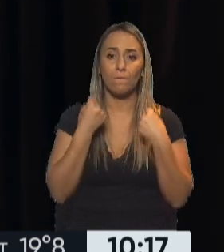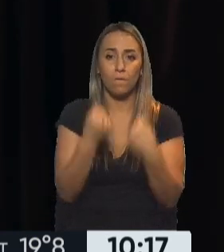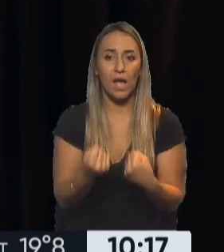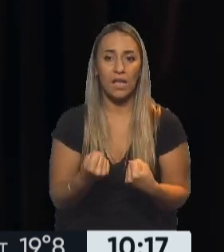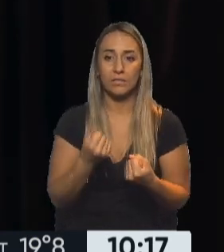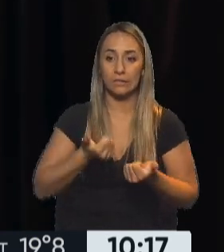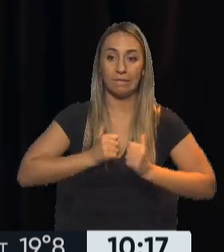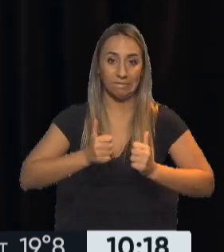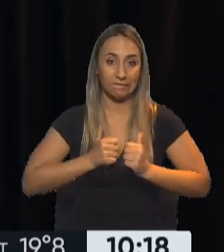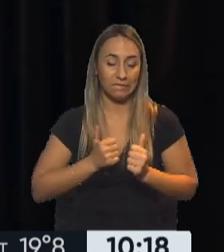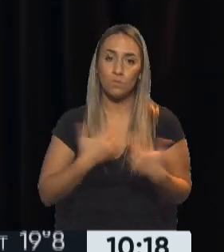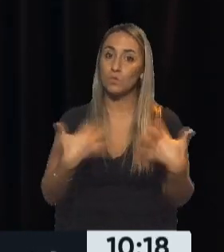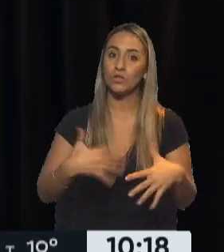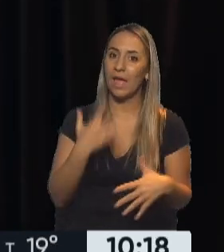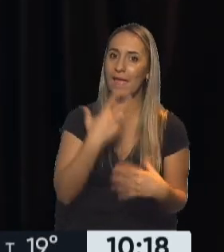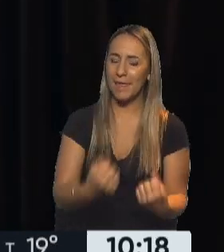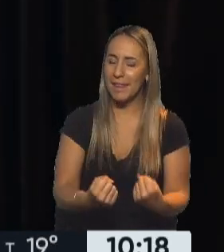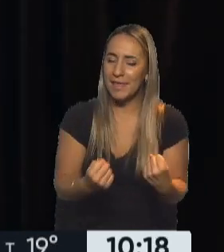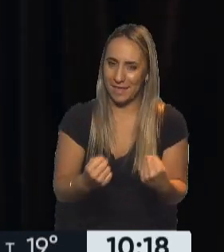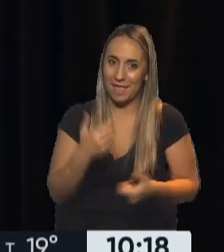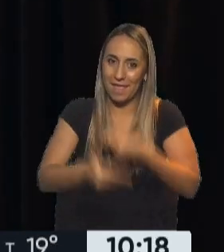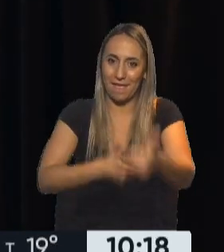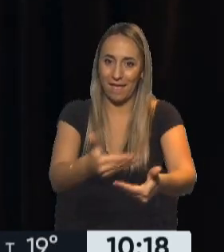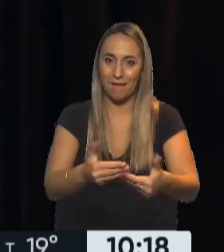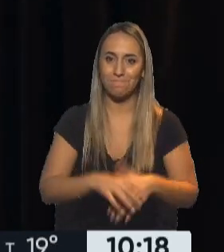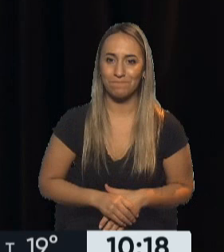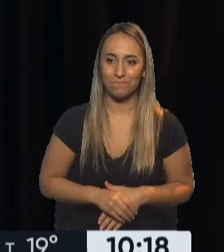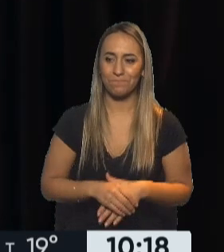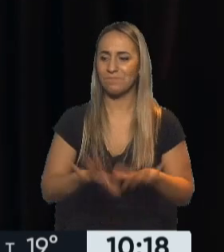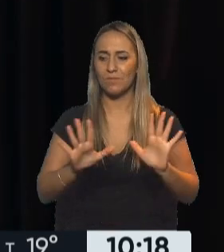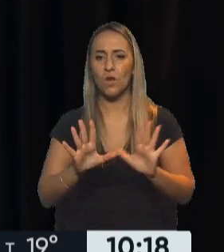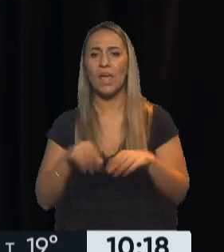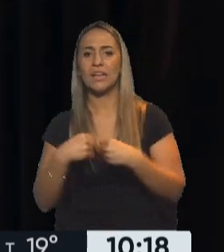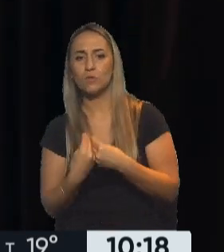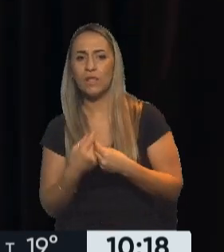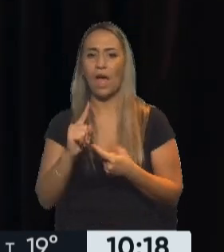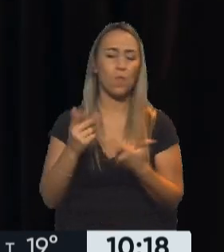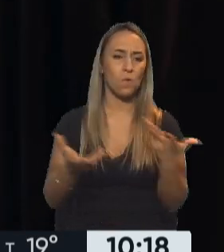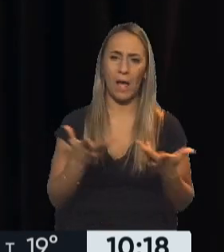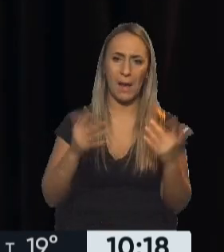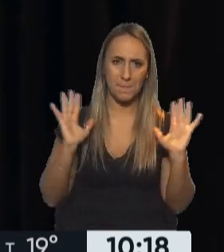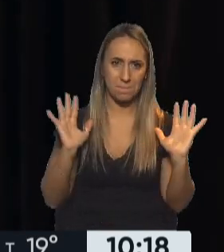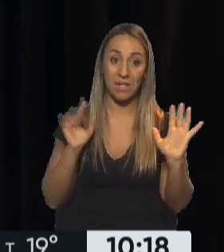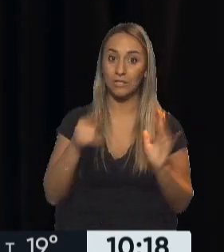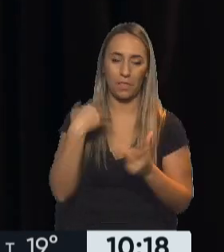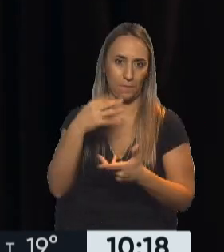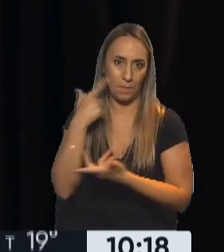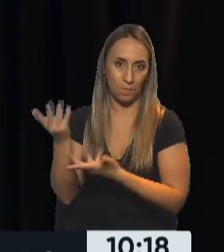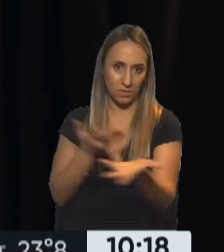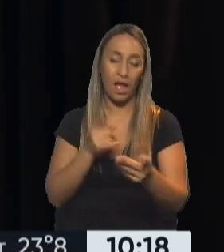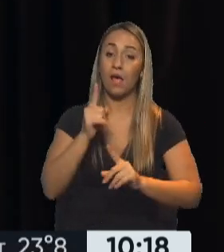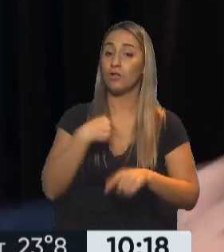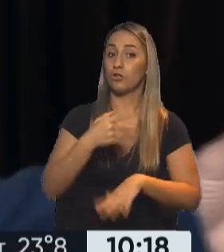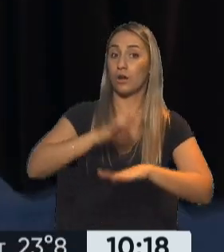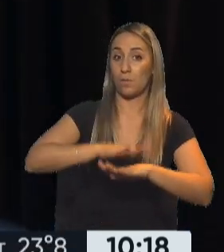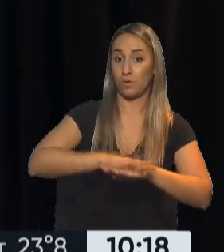y con mucha energía para lo que viene, con muchísima energía, sea cual sea el resultado. Eso creo que es lo que hay que mostrar. Los que tenemos la responsabilidad de